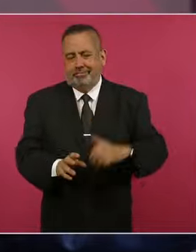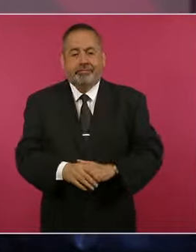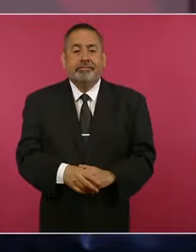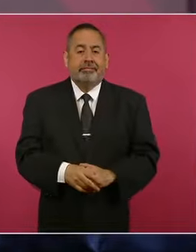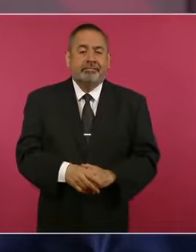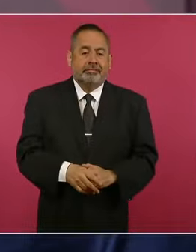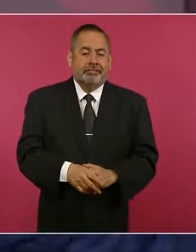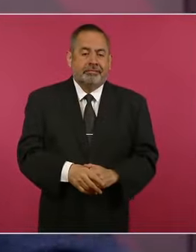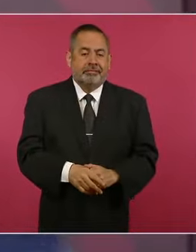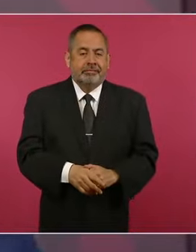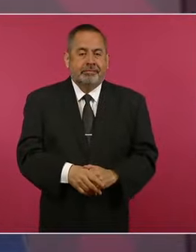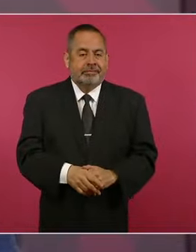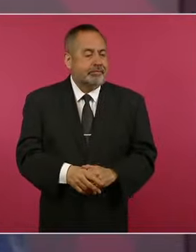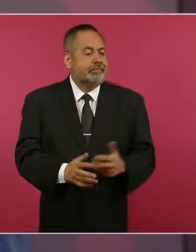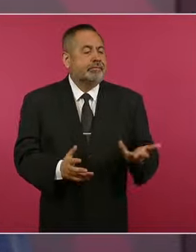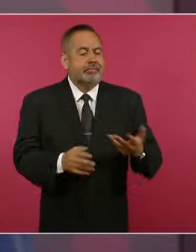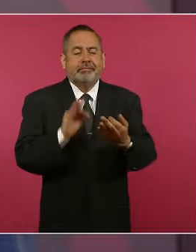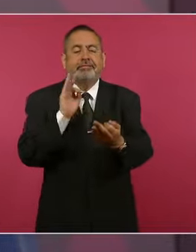¿qué haríamos